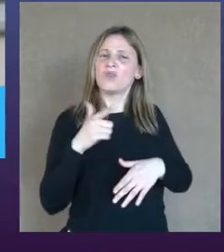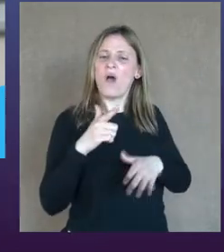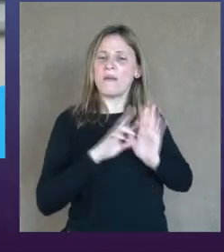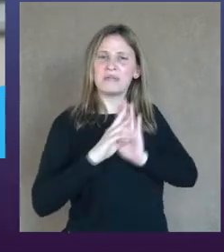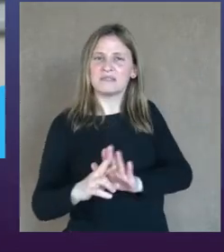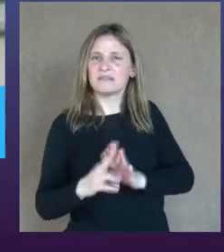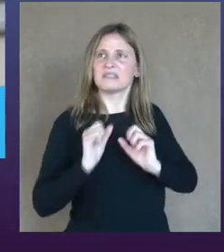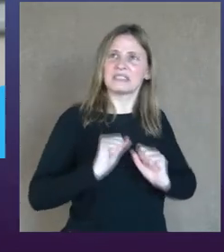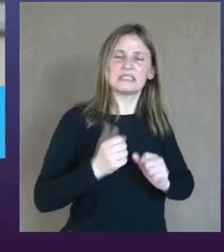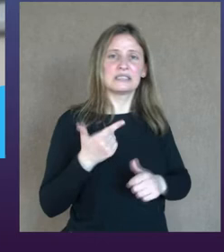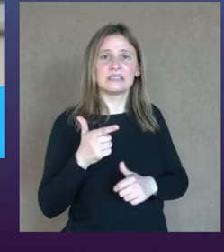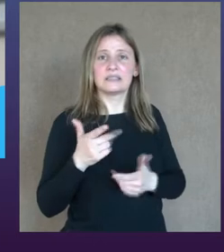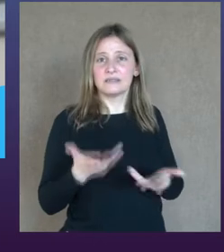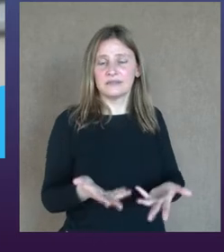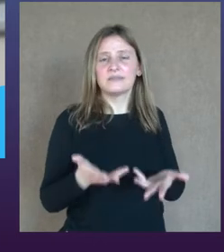Entonces,